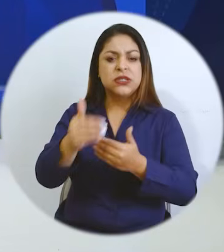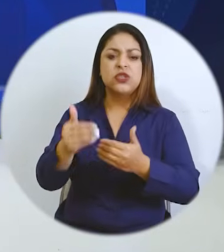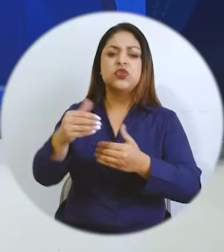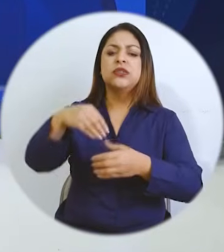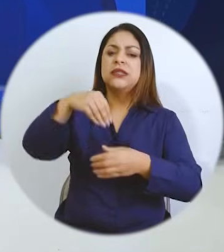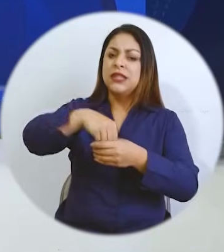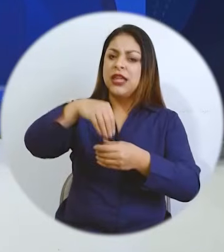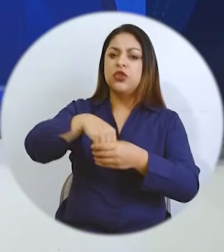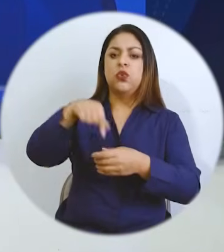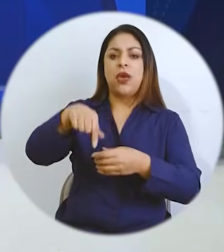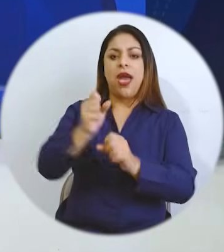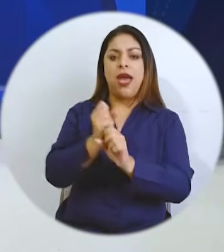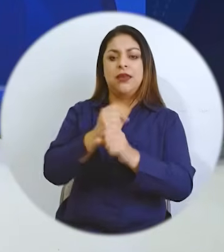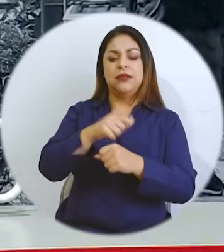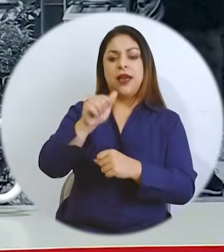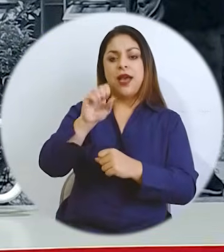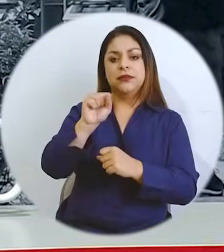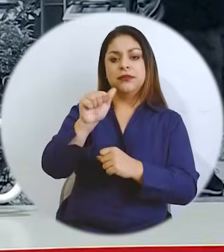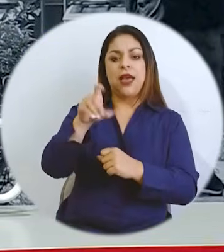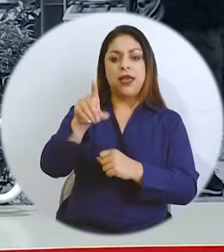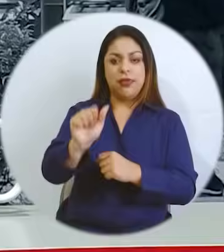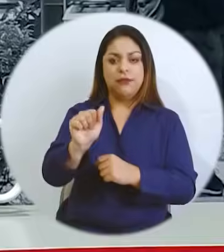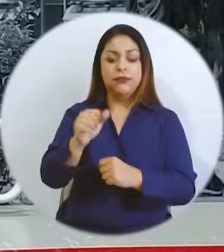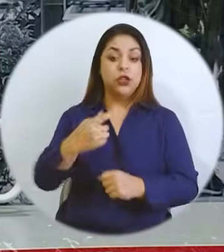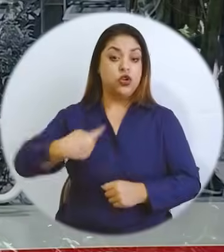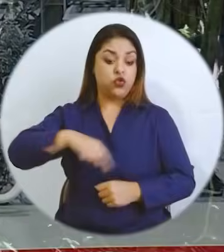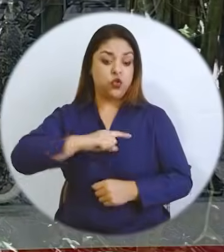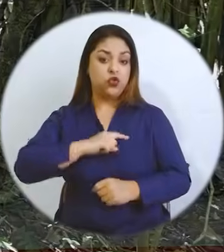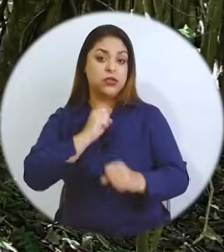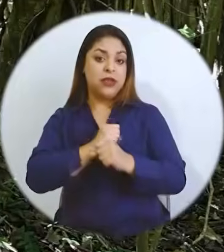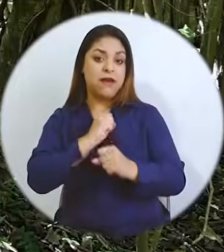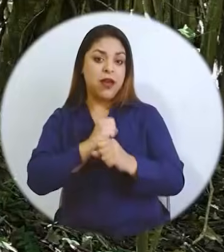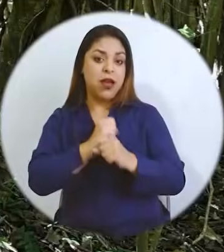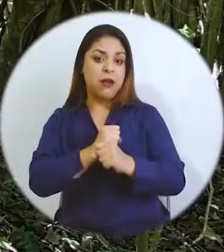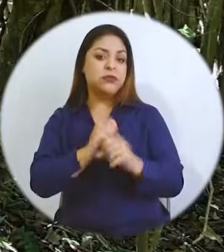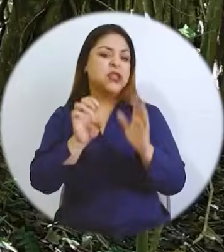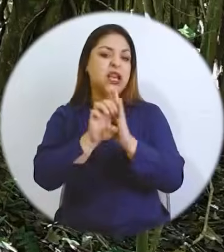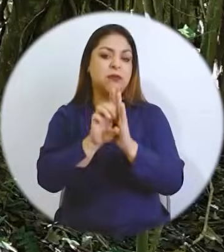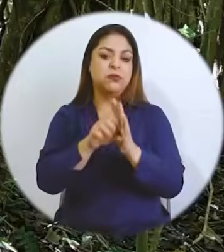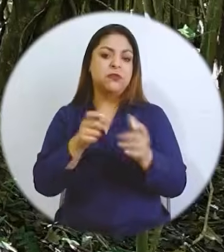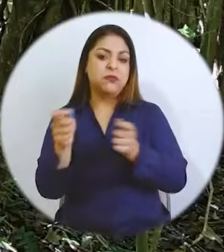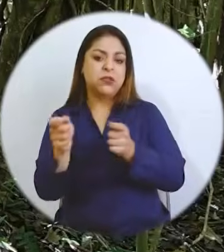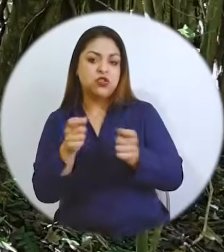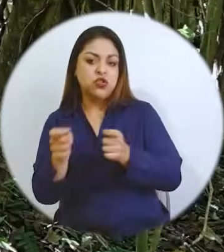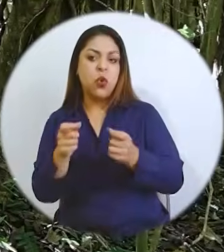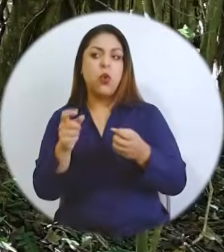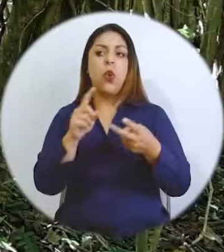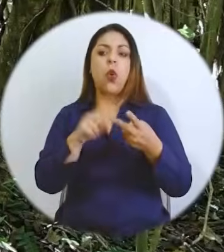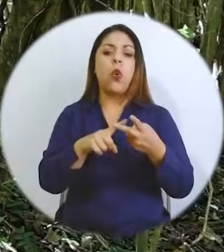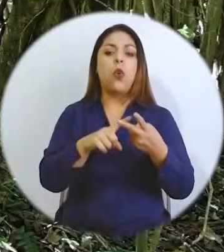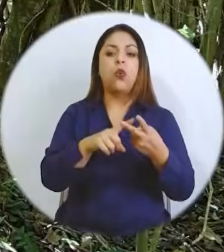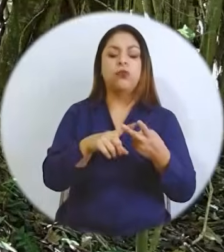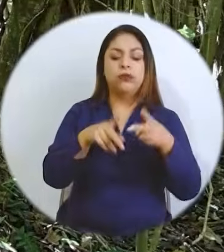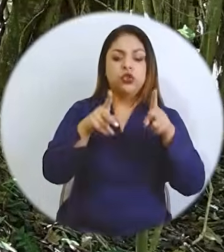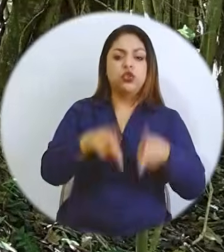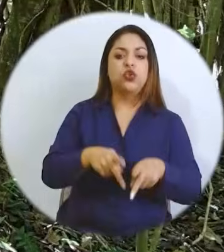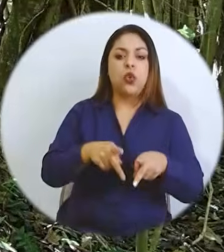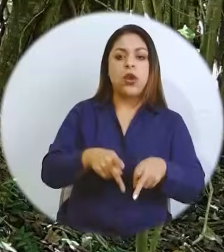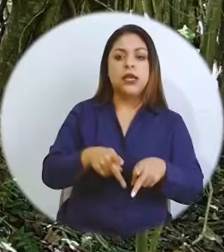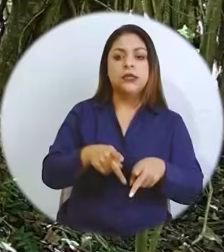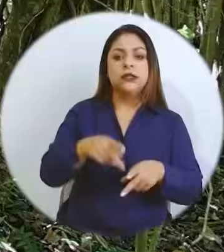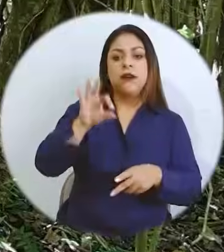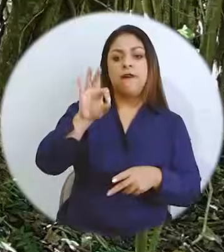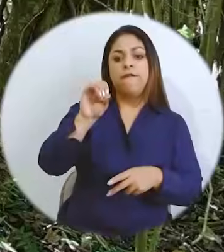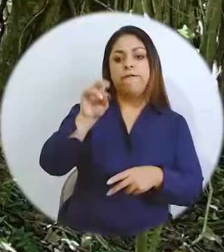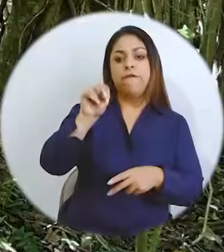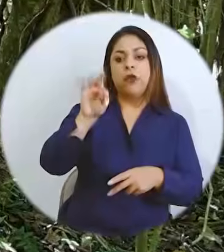dentro de la SADA, los que trabajamos llámese administración, fontaneros y demás equipo, y por ende